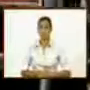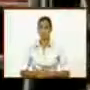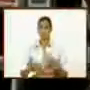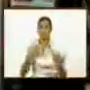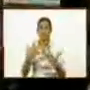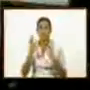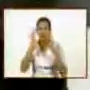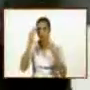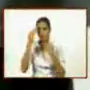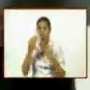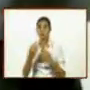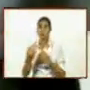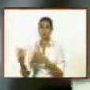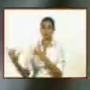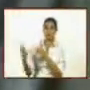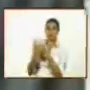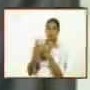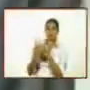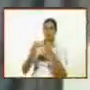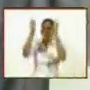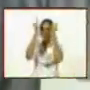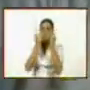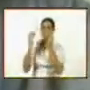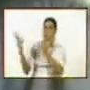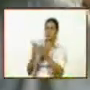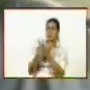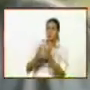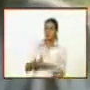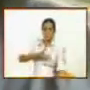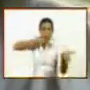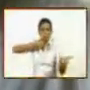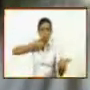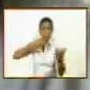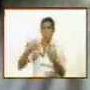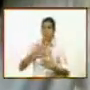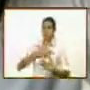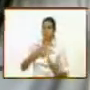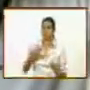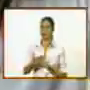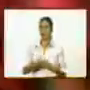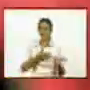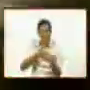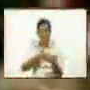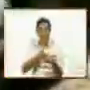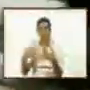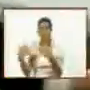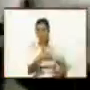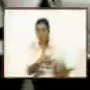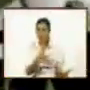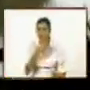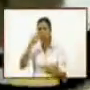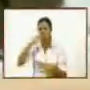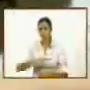recibieron? Sí, amedrentamiento con hombres encapuchados, con fusiles de alto calibre, armas de guerra. De todo estuvo repleto